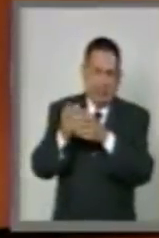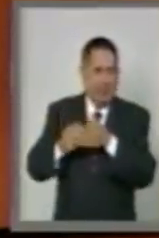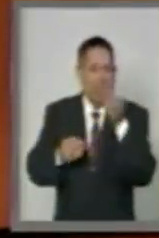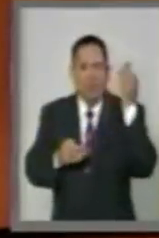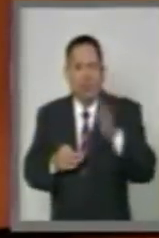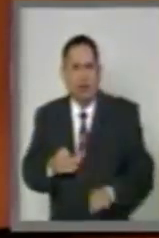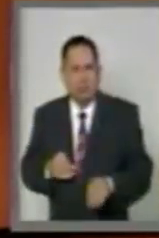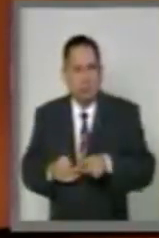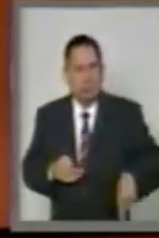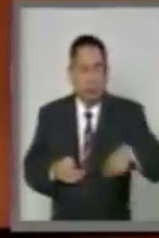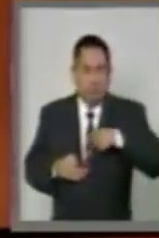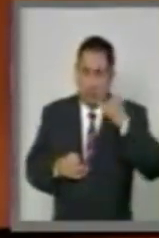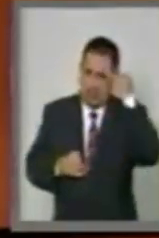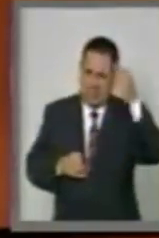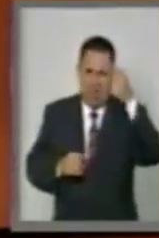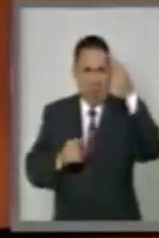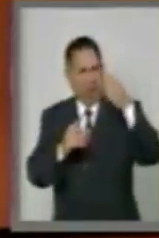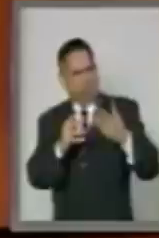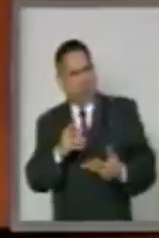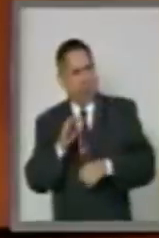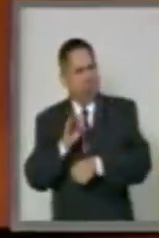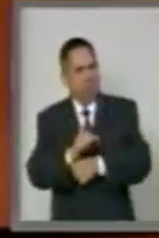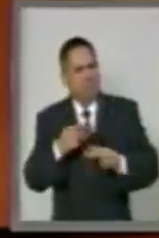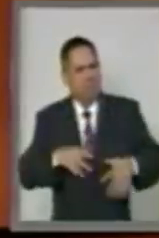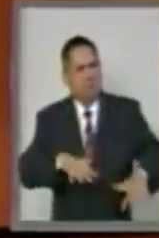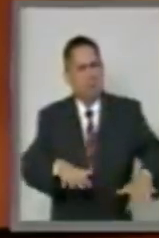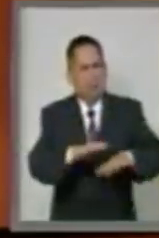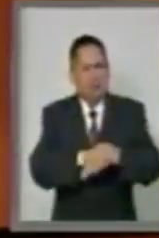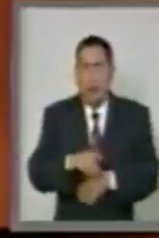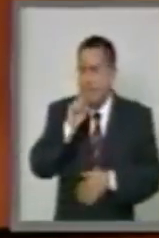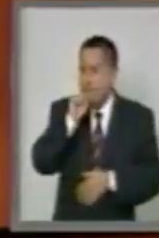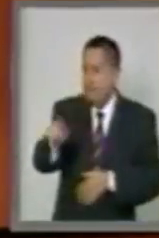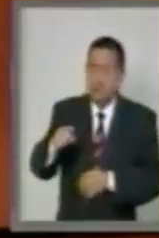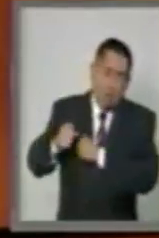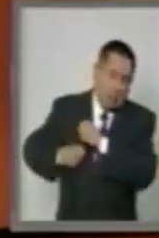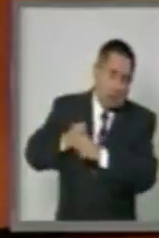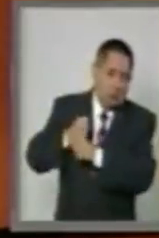sus principios, una tecnocracia que ha venido dirigiendo la misma